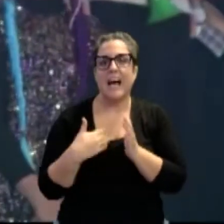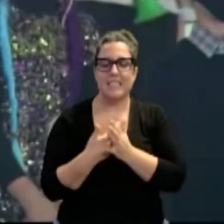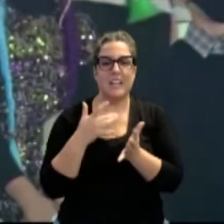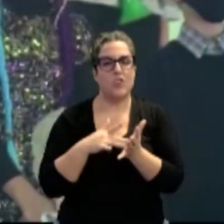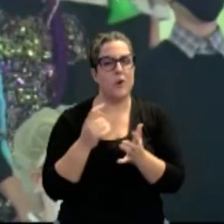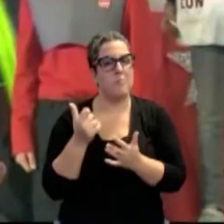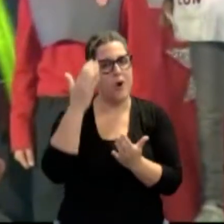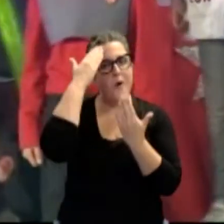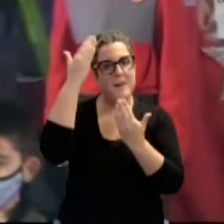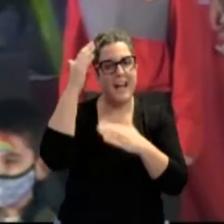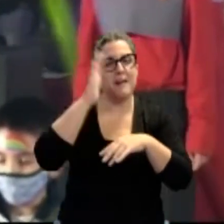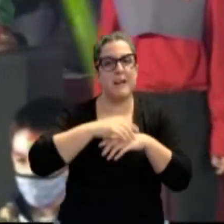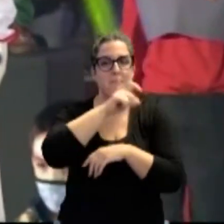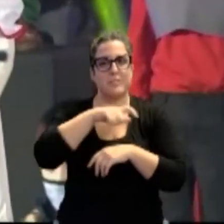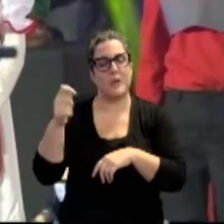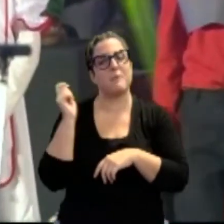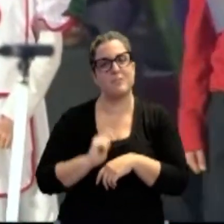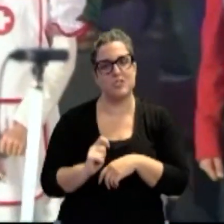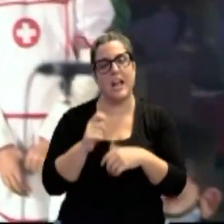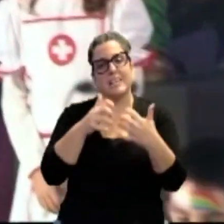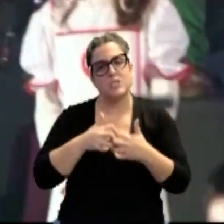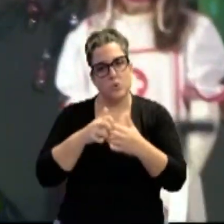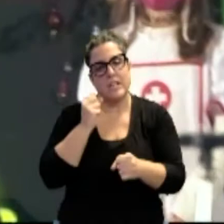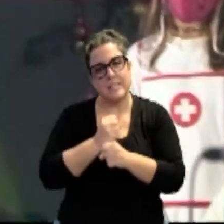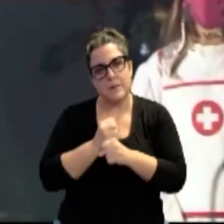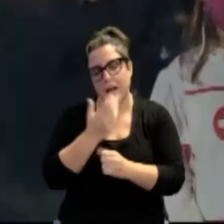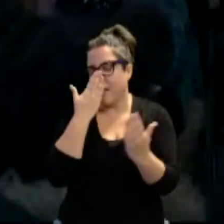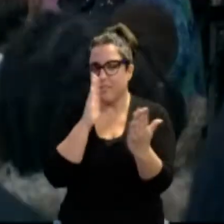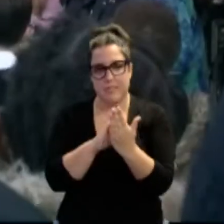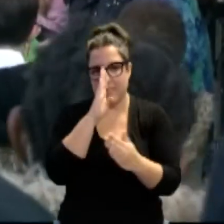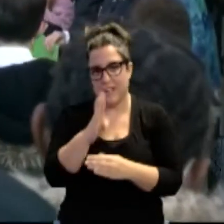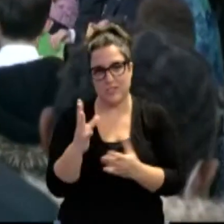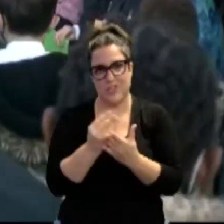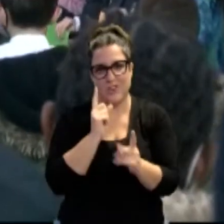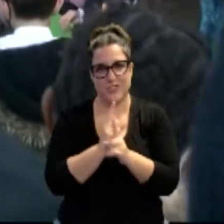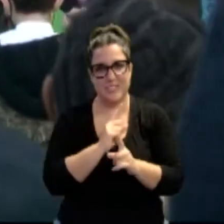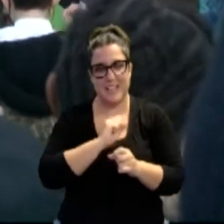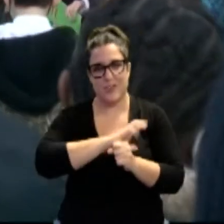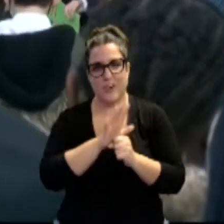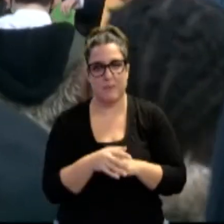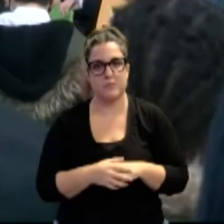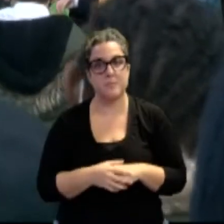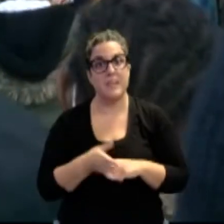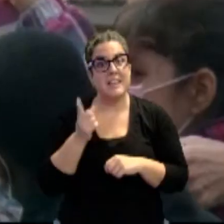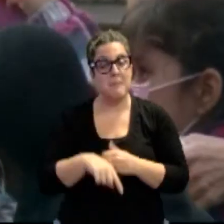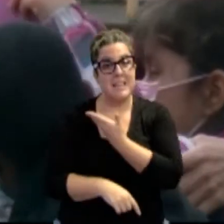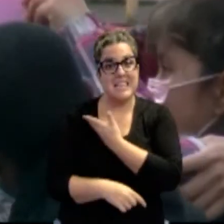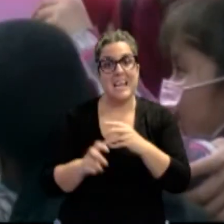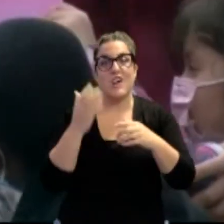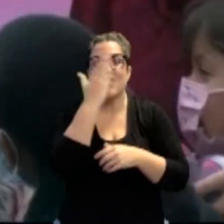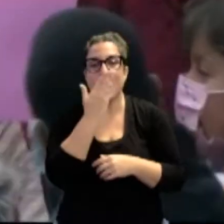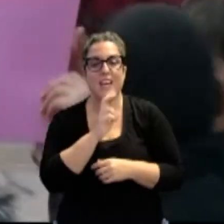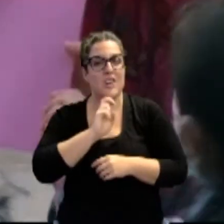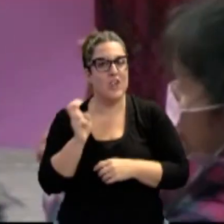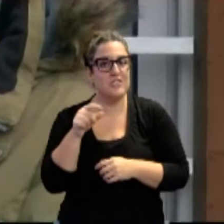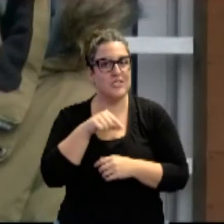pequeño homenaje a los profesionales que luchan en primera línea de batalla contra el virus. Tampoco ha faltado la emoción en este otro colegio de Pamplona, donde